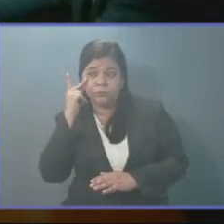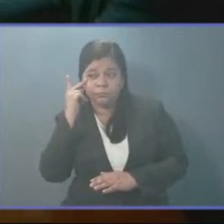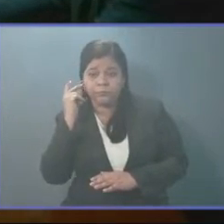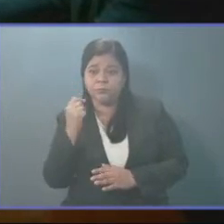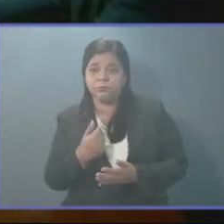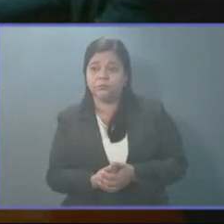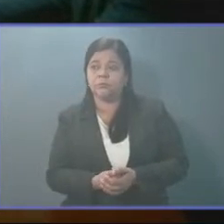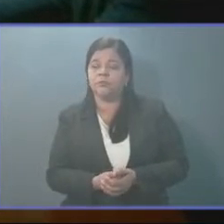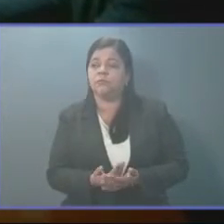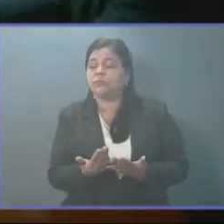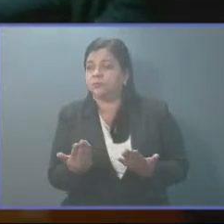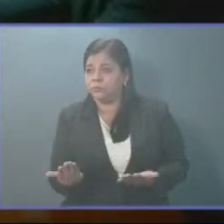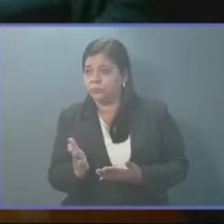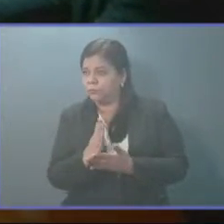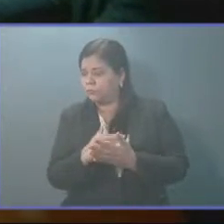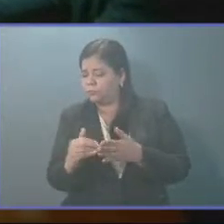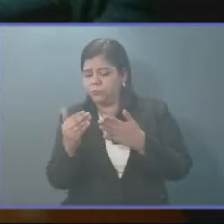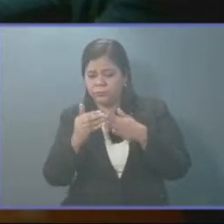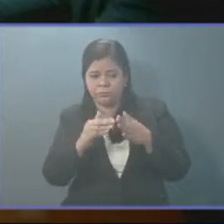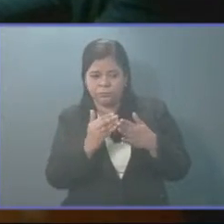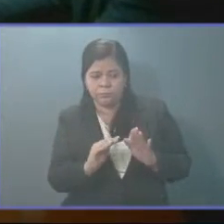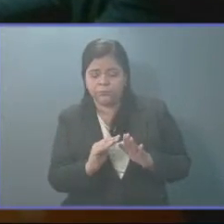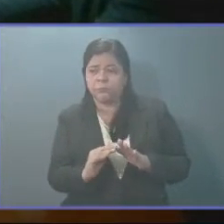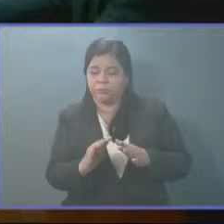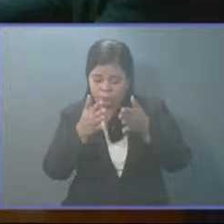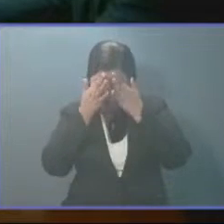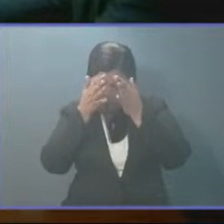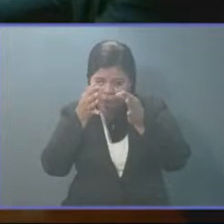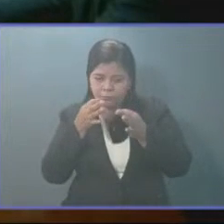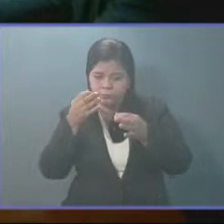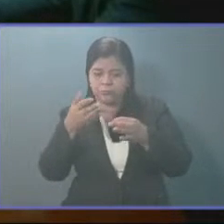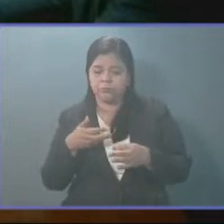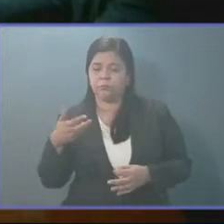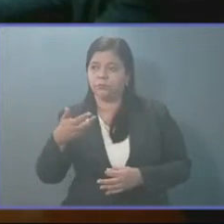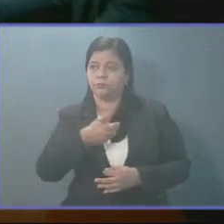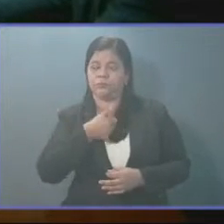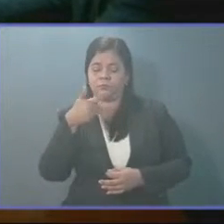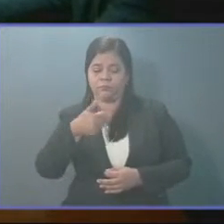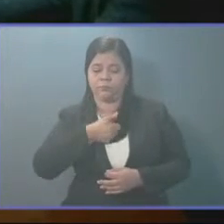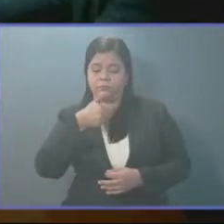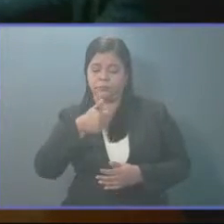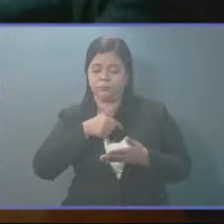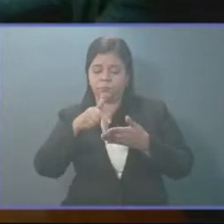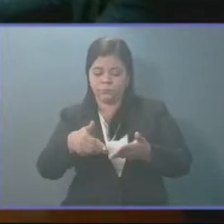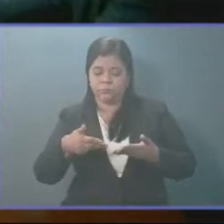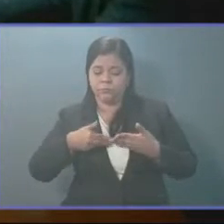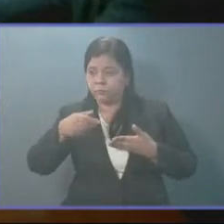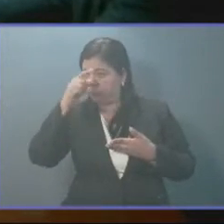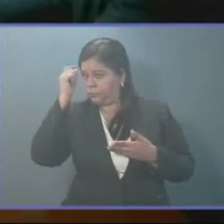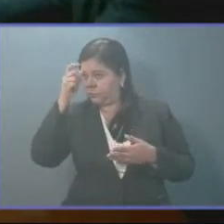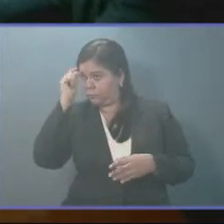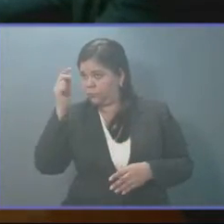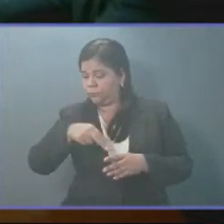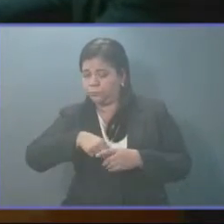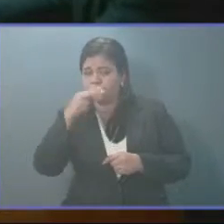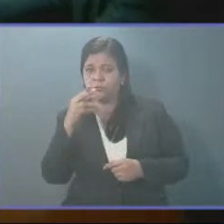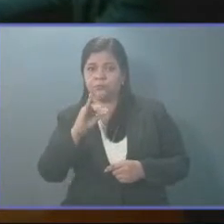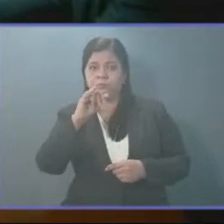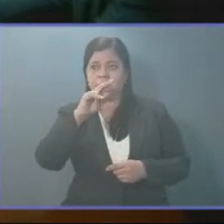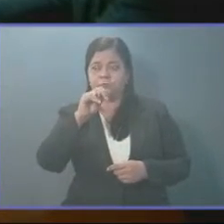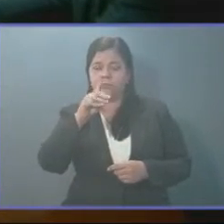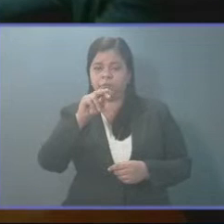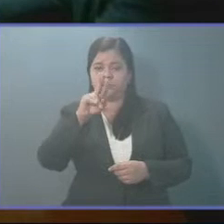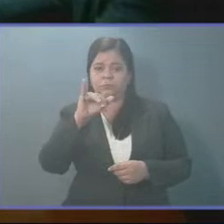operario es muy diferente a renunciar a sus derechos laborales. El indubio es que dentro